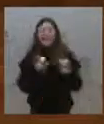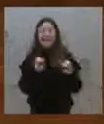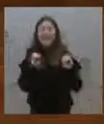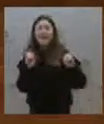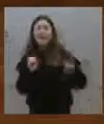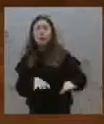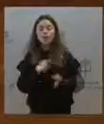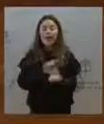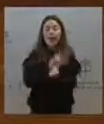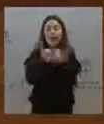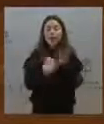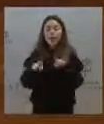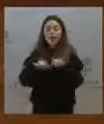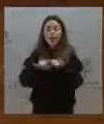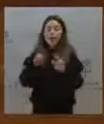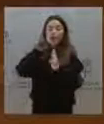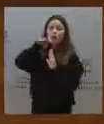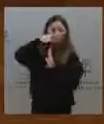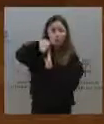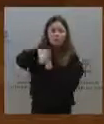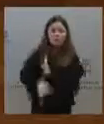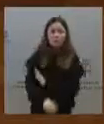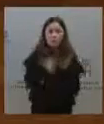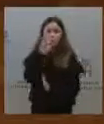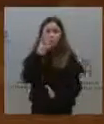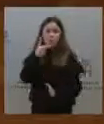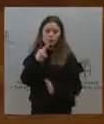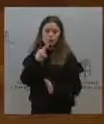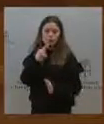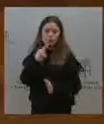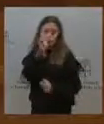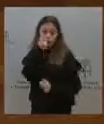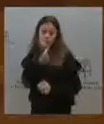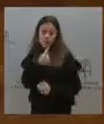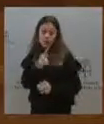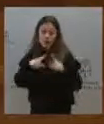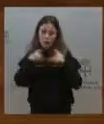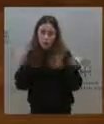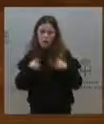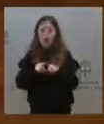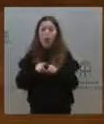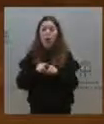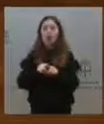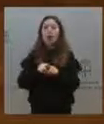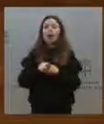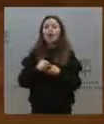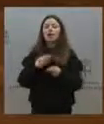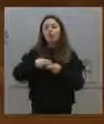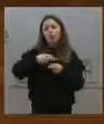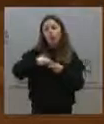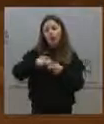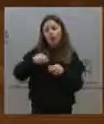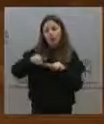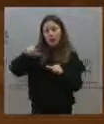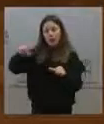que el PSOE ha marcado en Asturias. Nos presentan la ratificación de políticas de anteriores gobiernos socialistas. Parece que no quieren